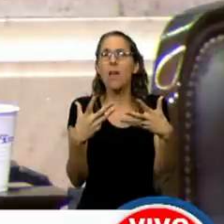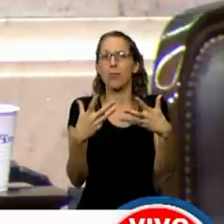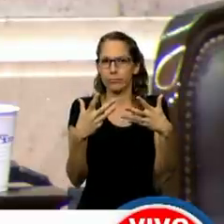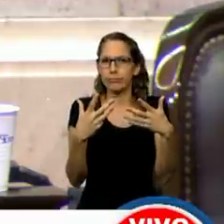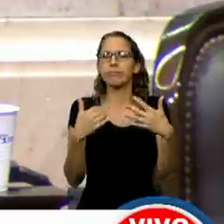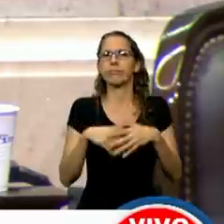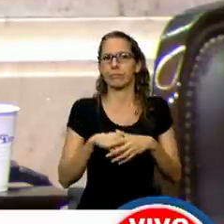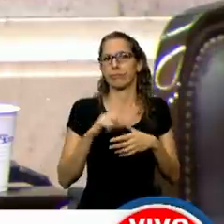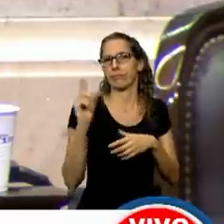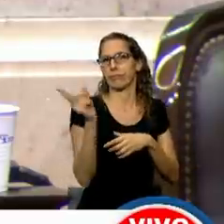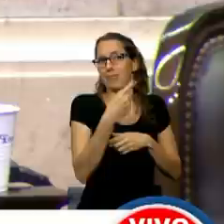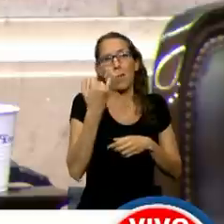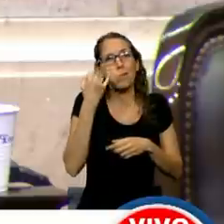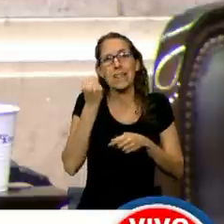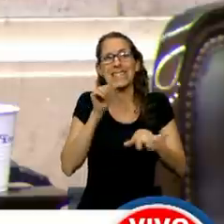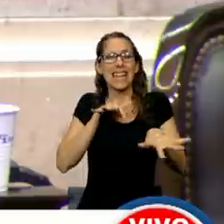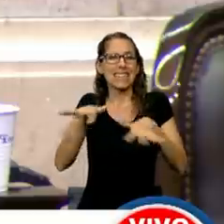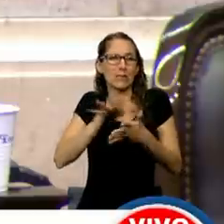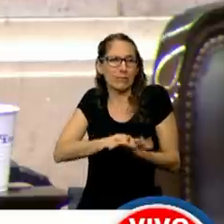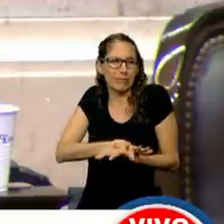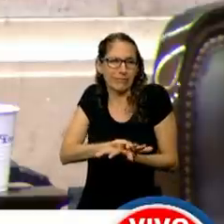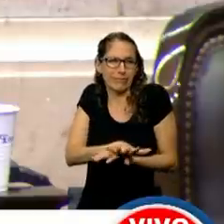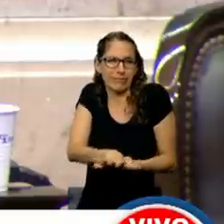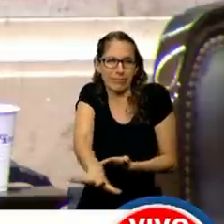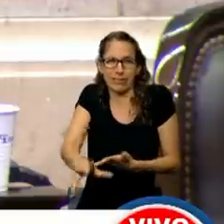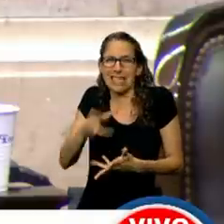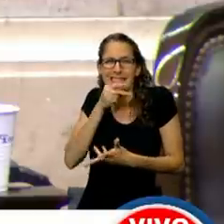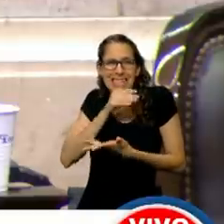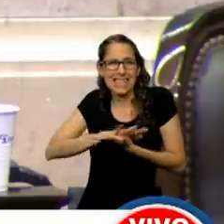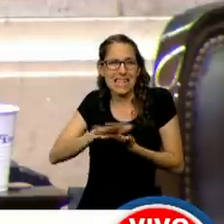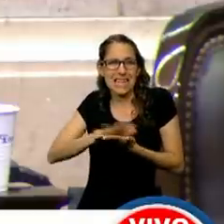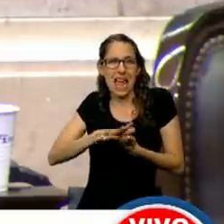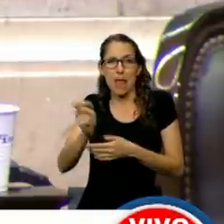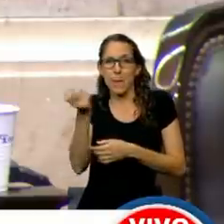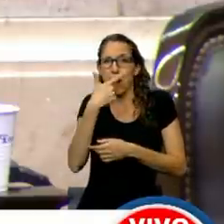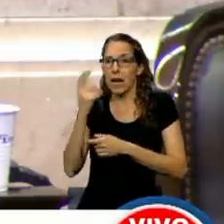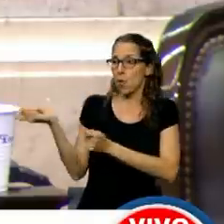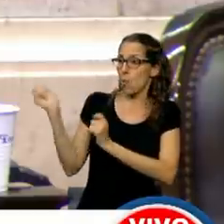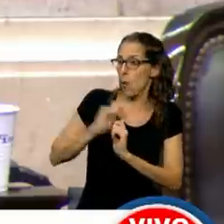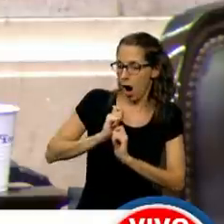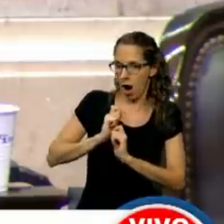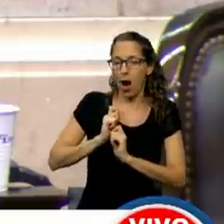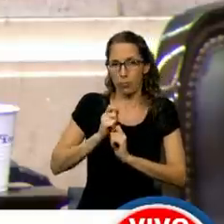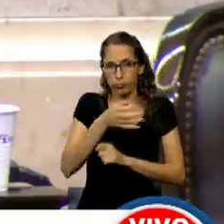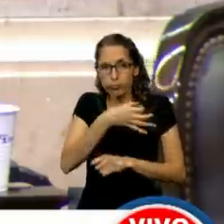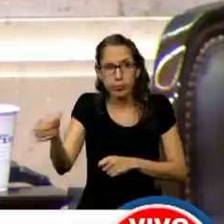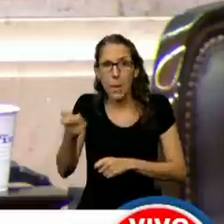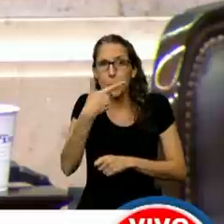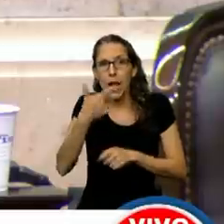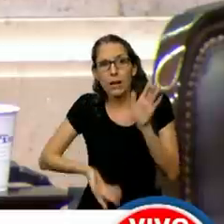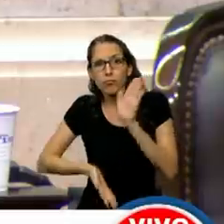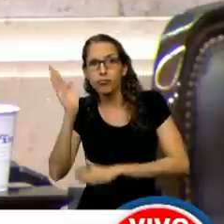a la tierra arrasada que nos dejó el macrismo porque lo que dejaron dejar un país arrasado